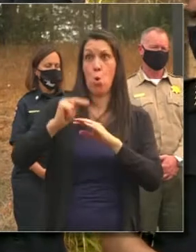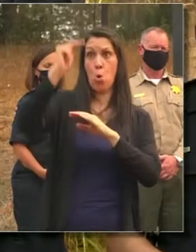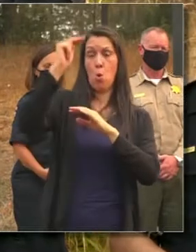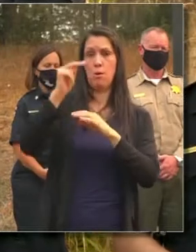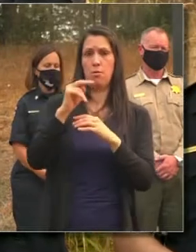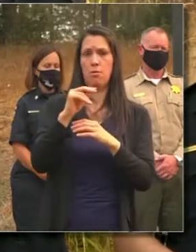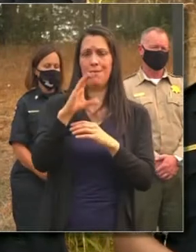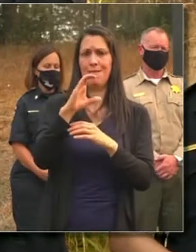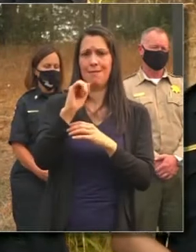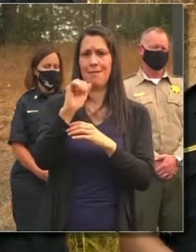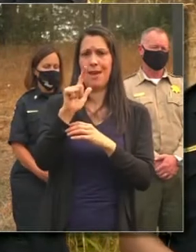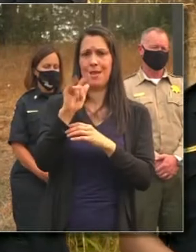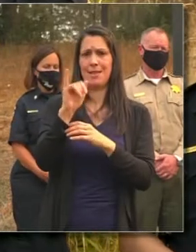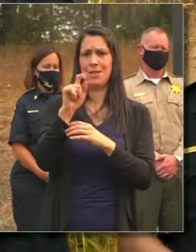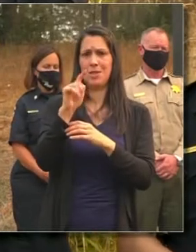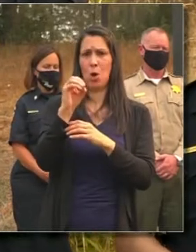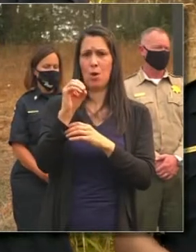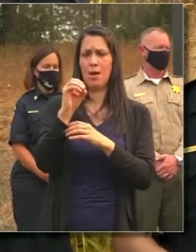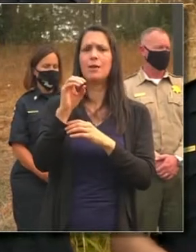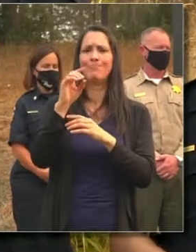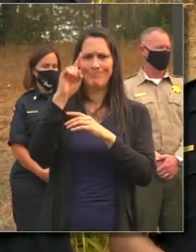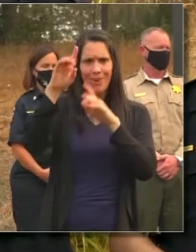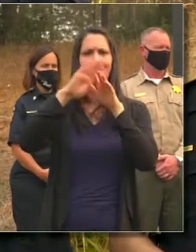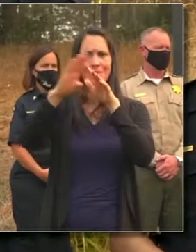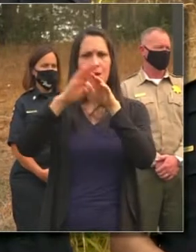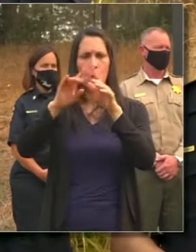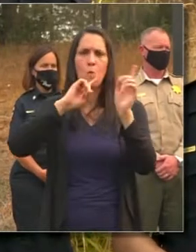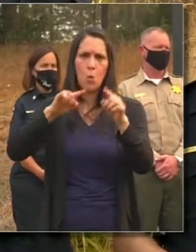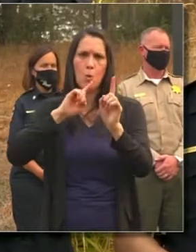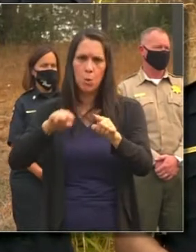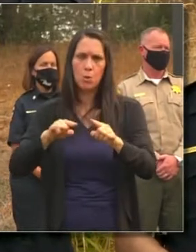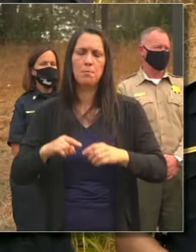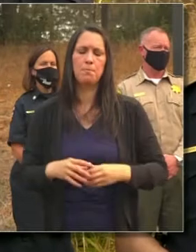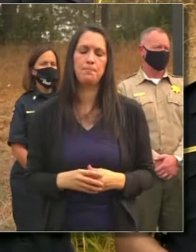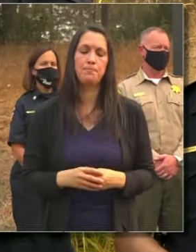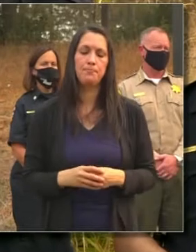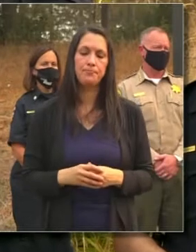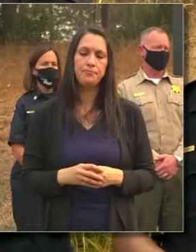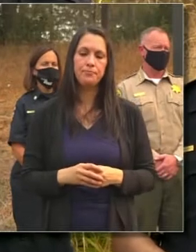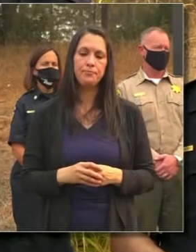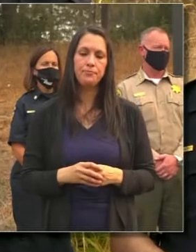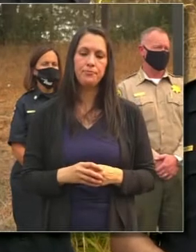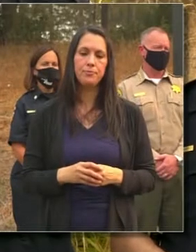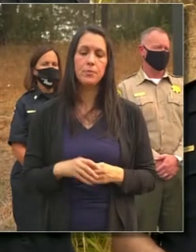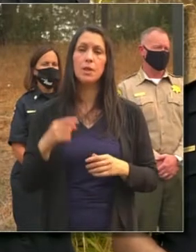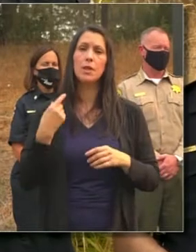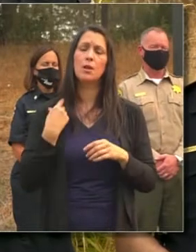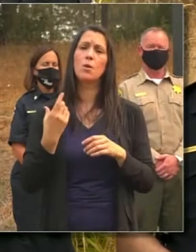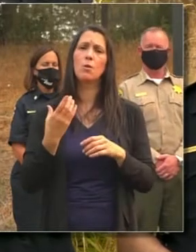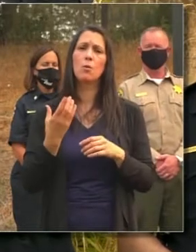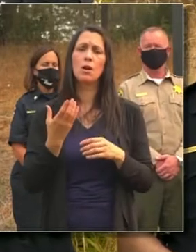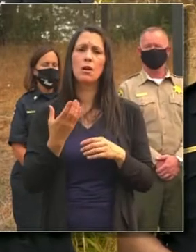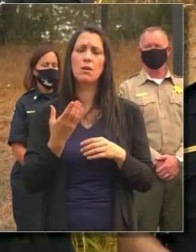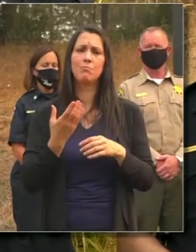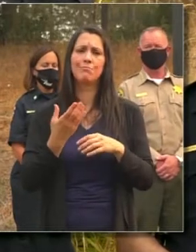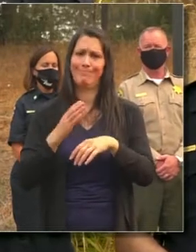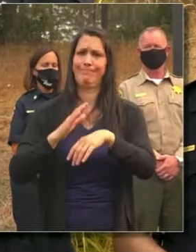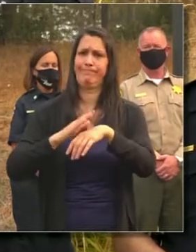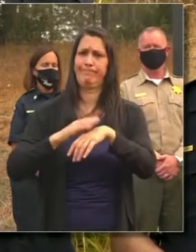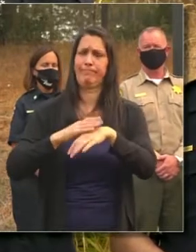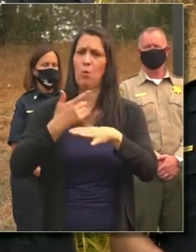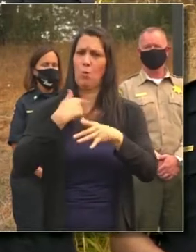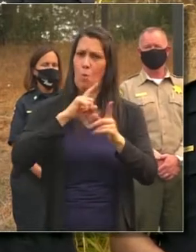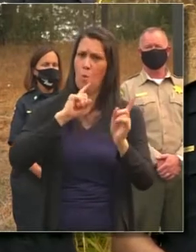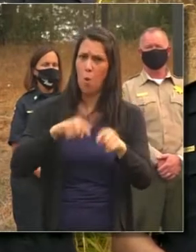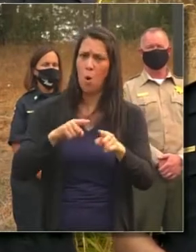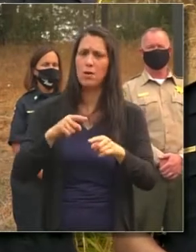norte de la ciudad de cali historia en este momento como siempre les pedimos que se